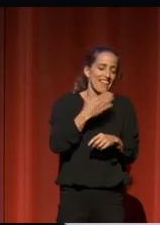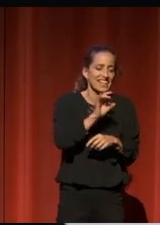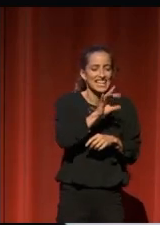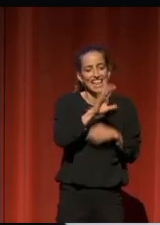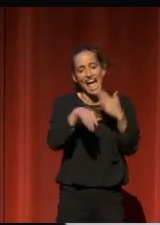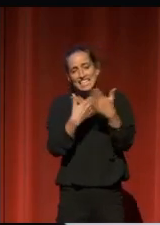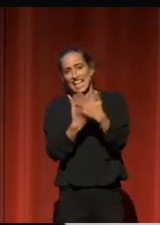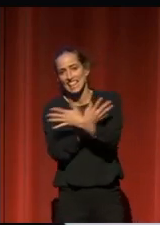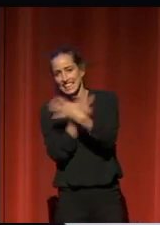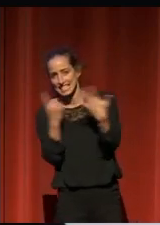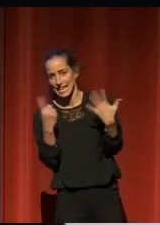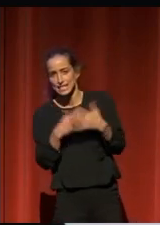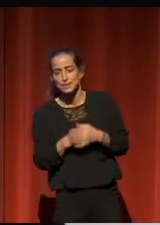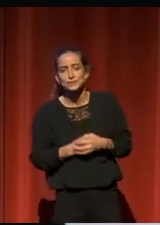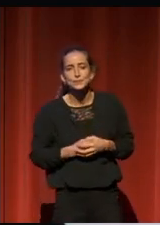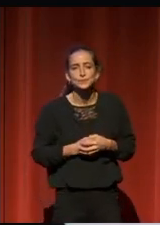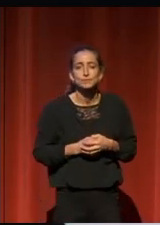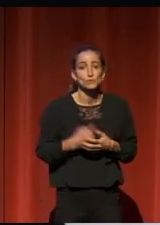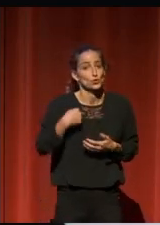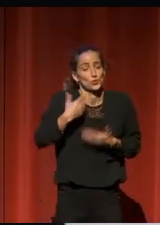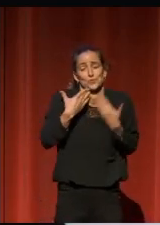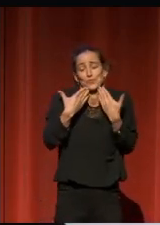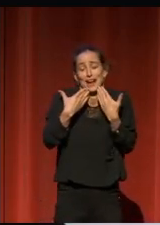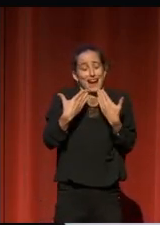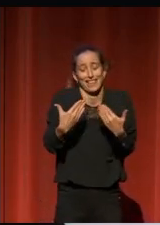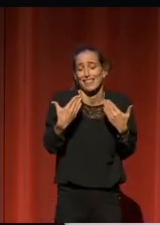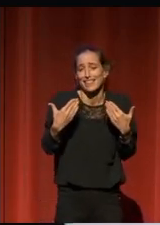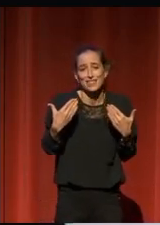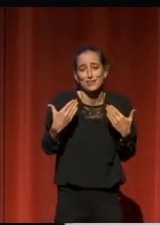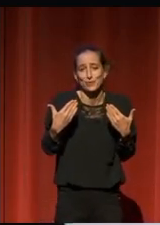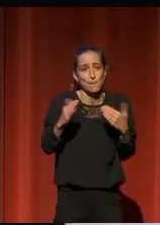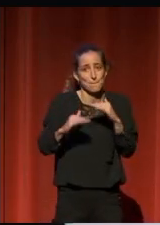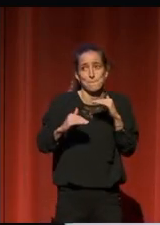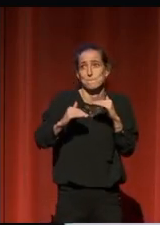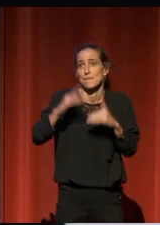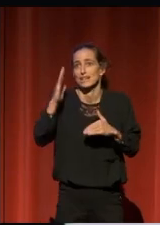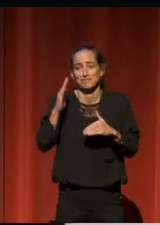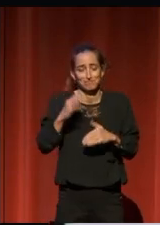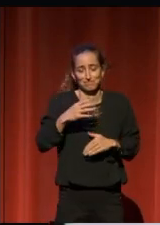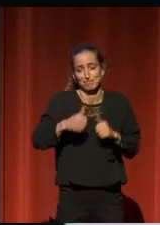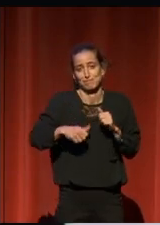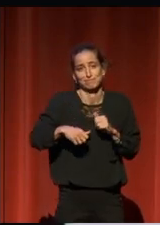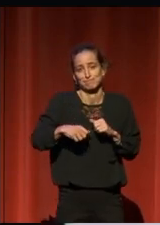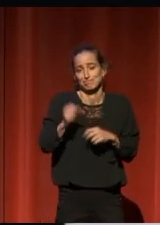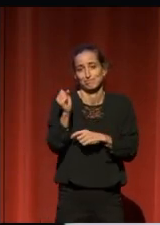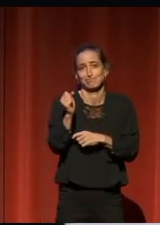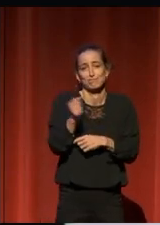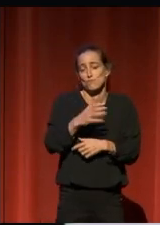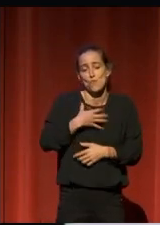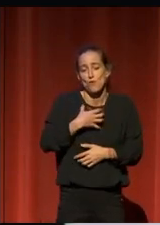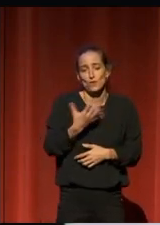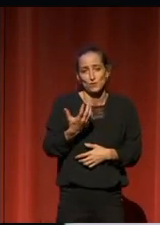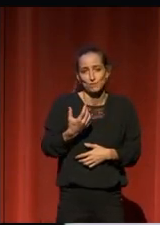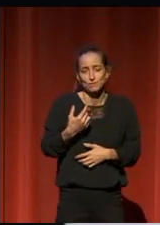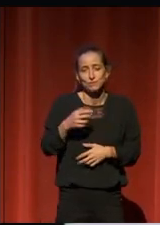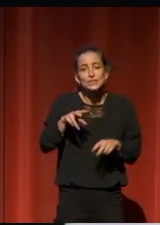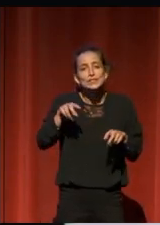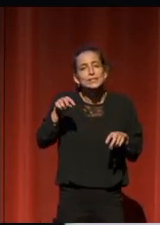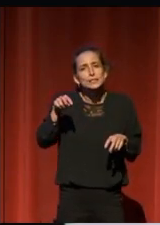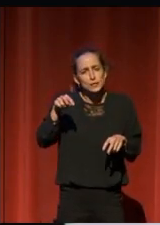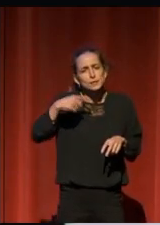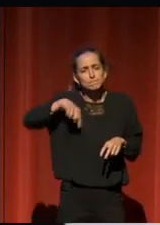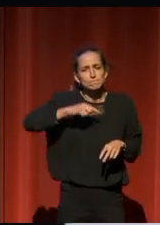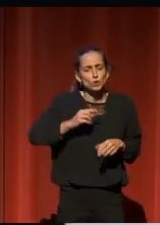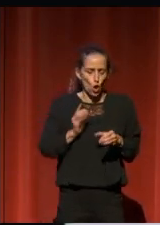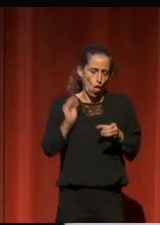No puedo estarles más agradecido. Sé que forman parte de un foco crucial de